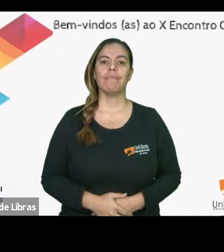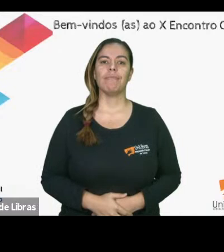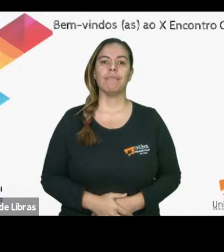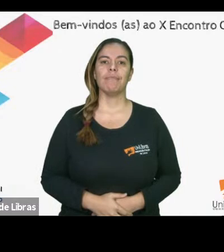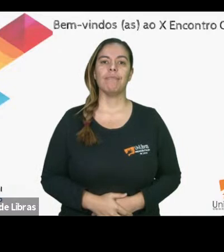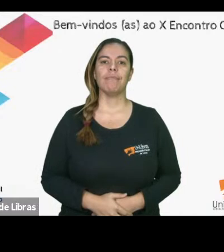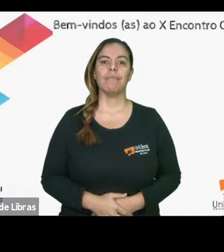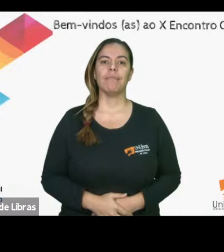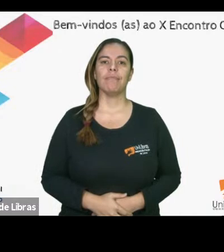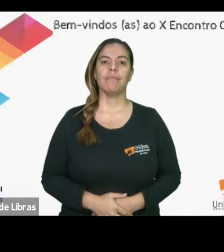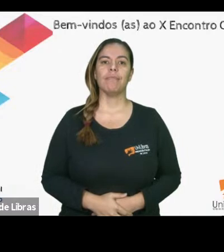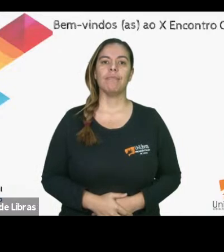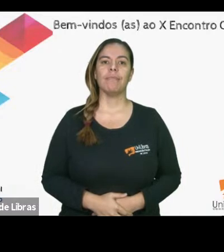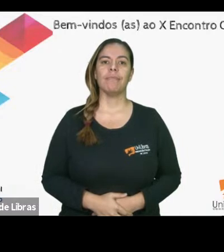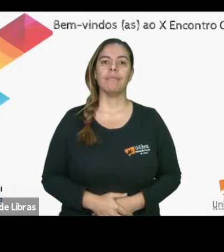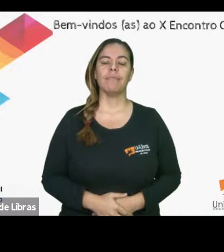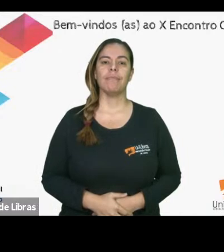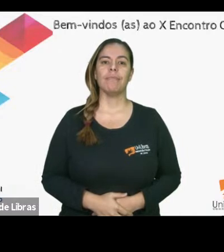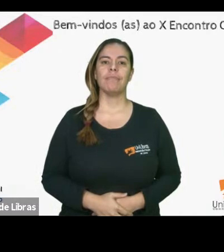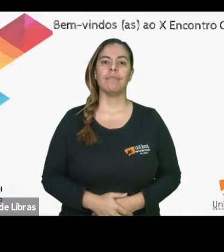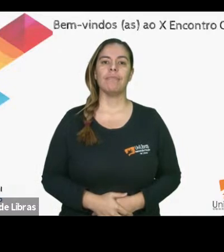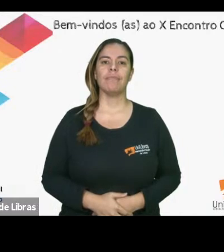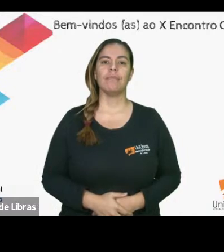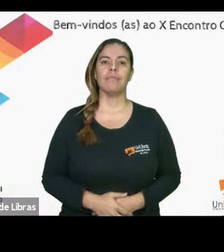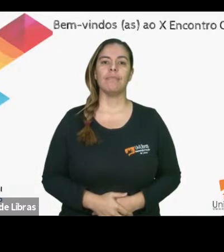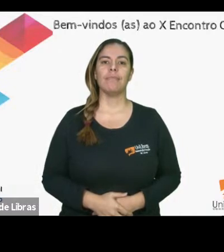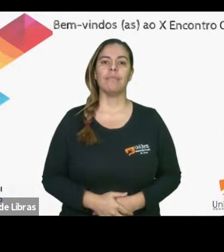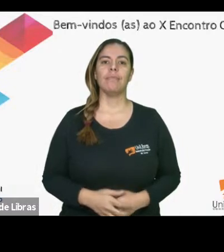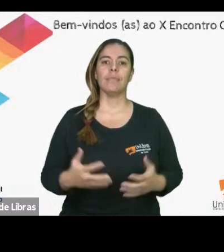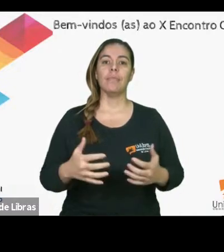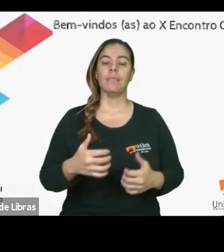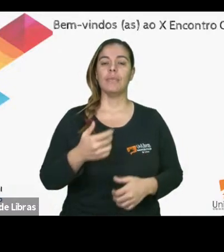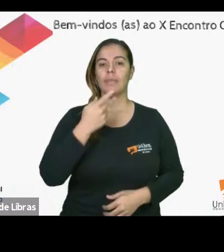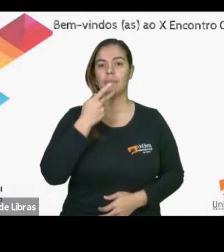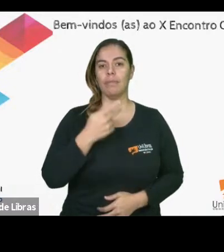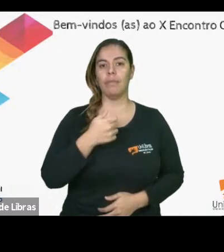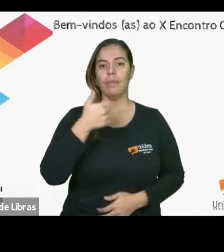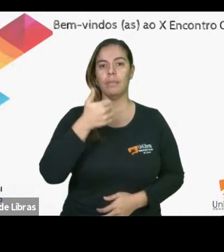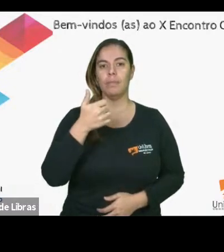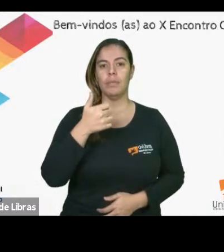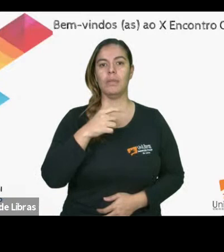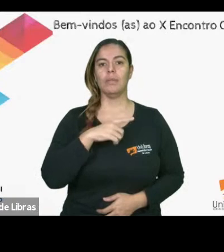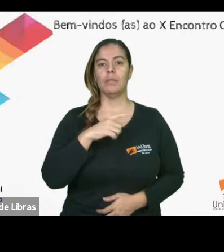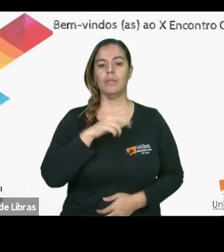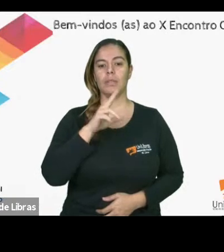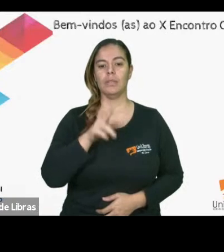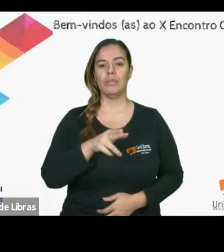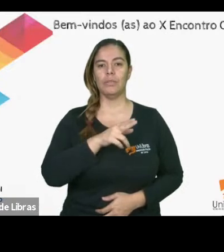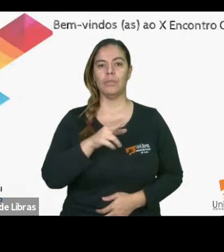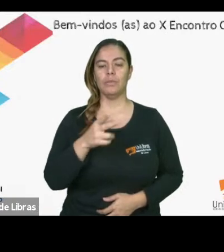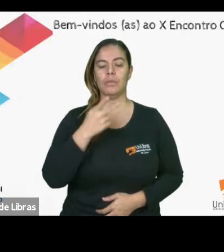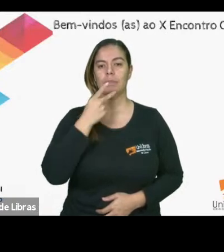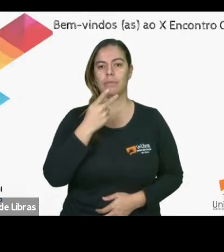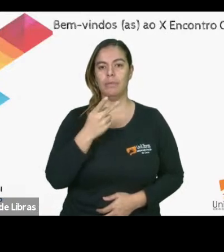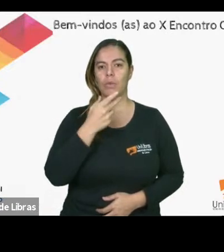falar do primeiro, a primeira lâmina que eu mostrei, que eu falei de um jesuíta chamado Walter Long.